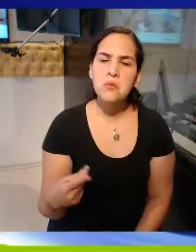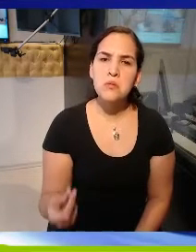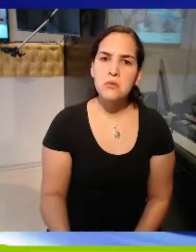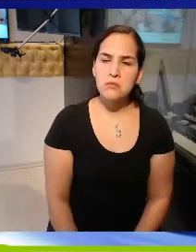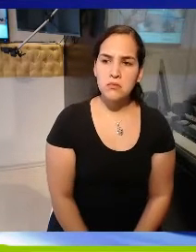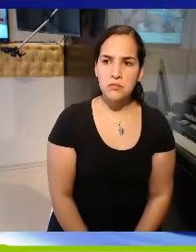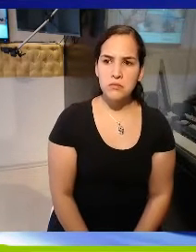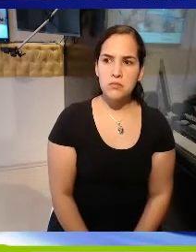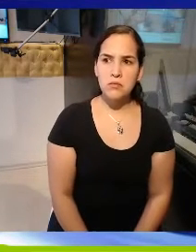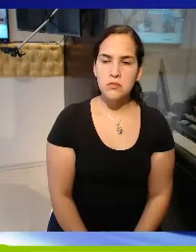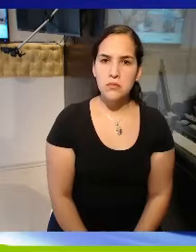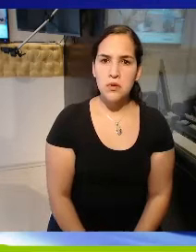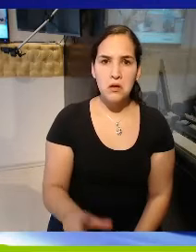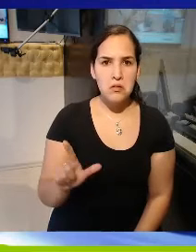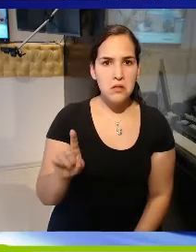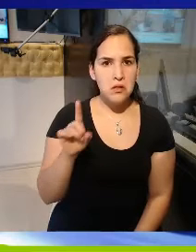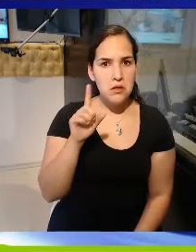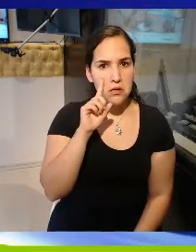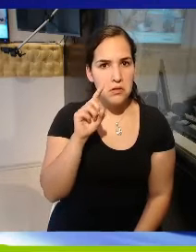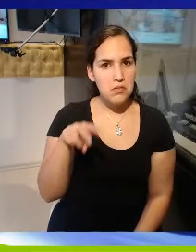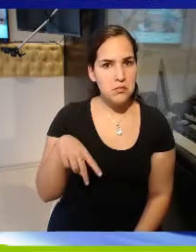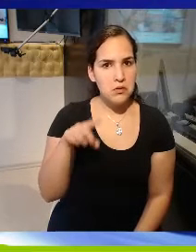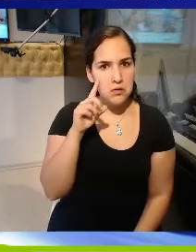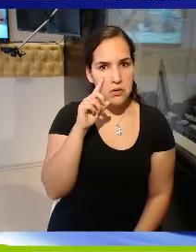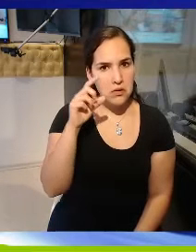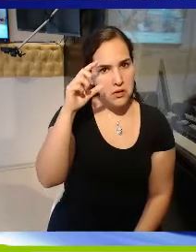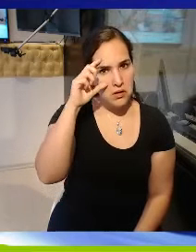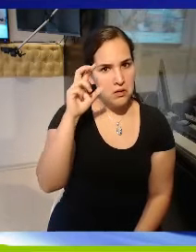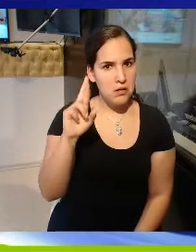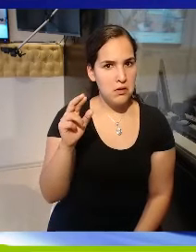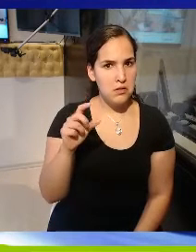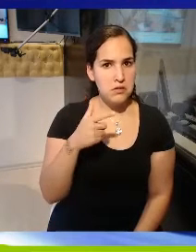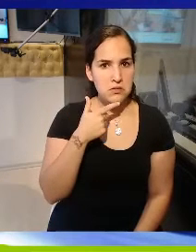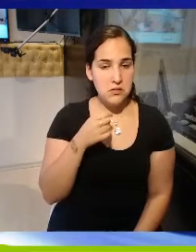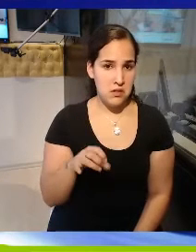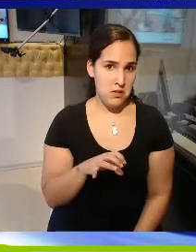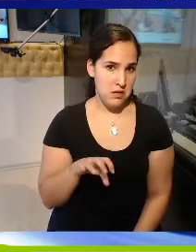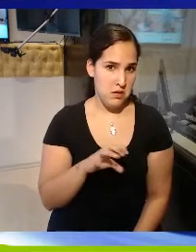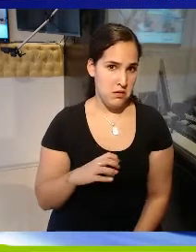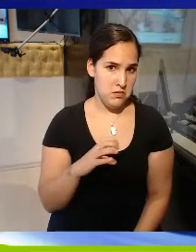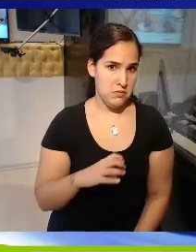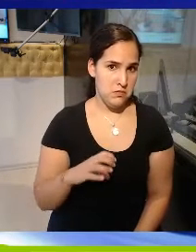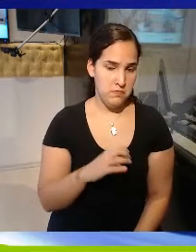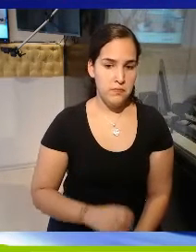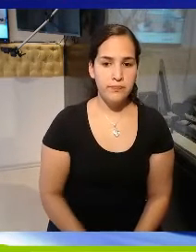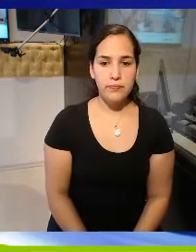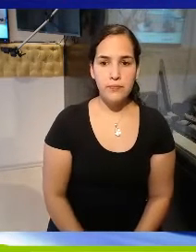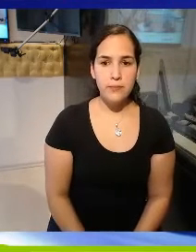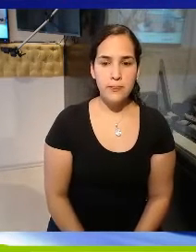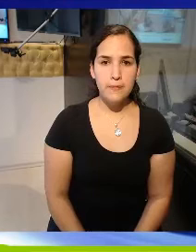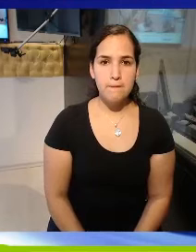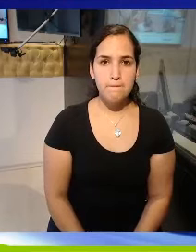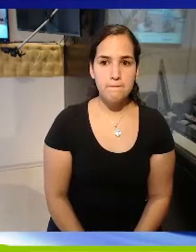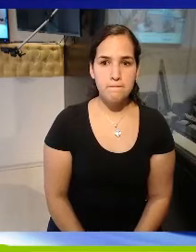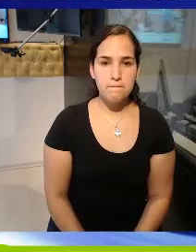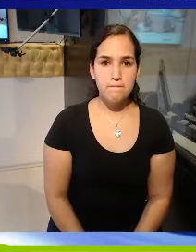De Liniers. De Liniers. Ah, bueno, perfecto. Entonces, ¿Kicker? ¿Quién? ¿Schwarman? ¿Quién es? Schwarman y Del Potro.